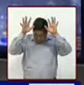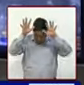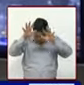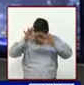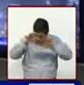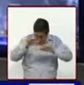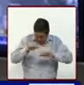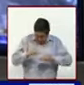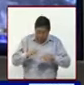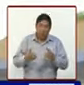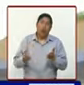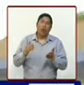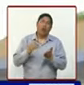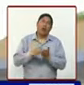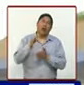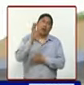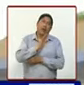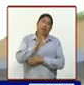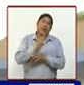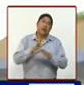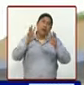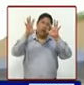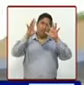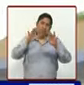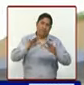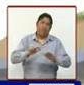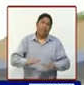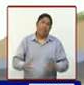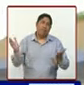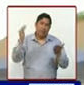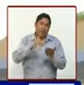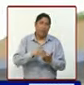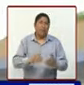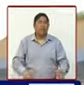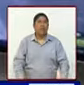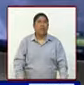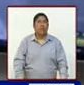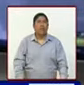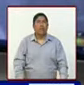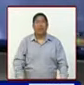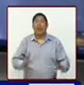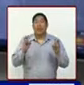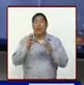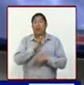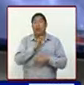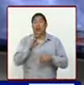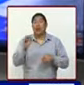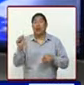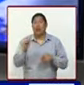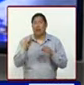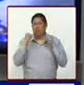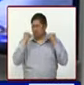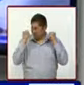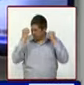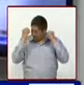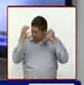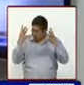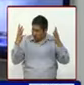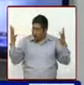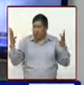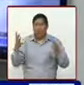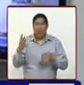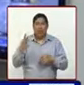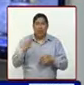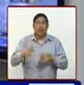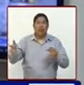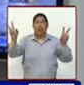y al empezar la tarde otra vez se ha formado. En el caso de Cochabamba ha sido muy intenso lo que ha ocurrido en